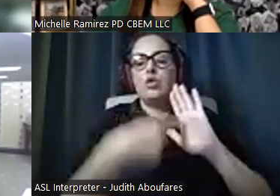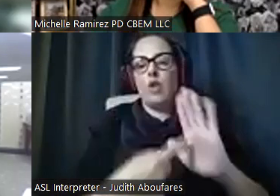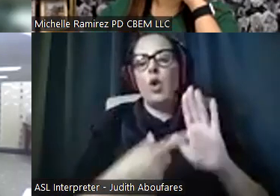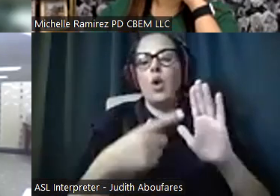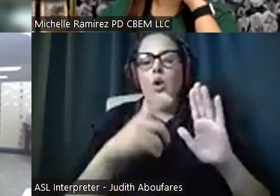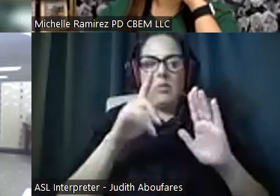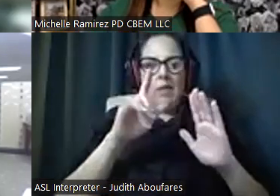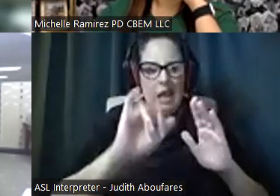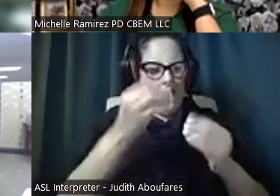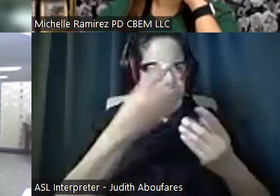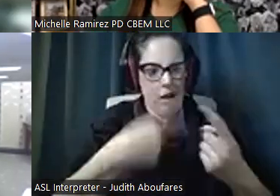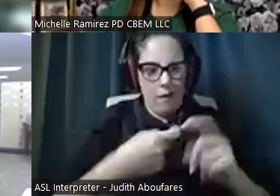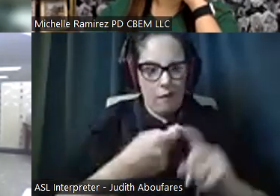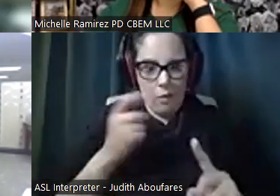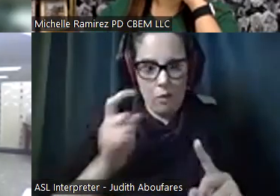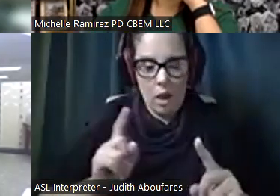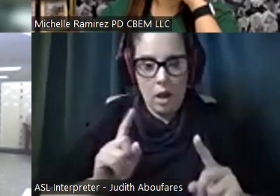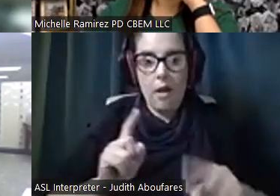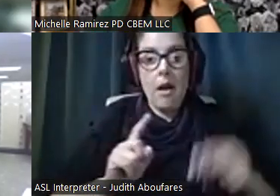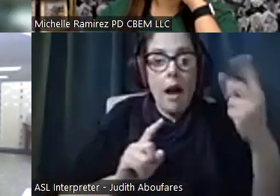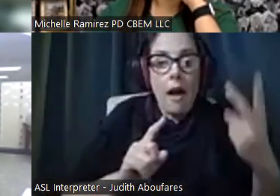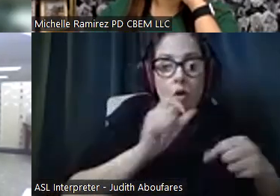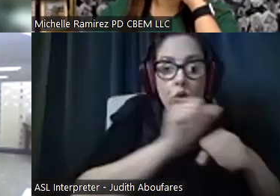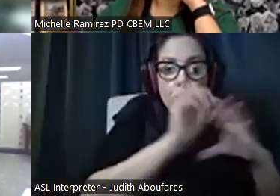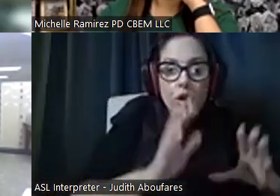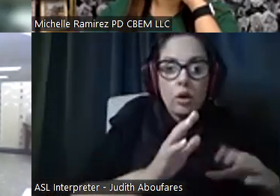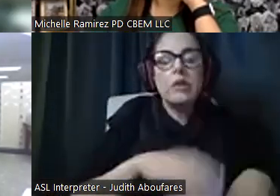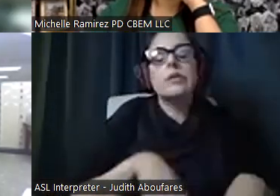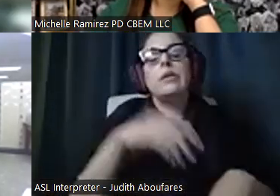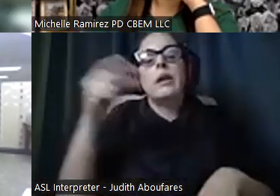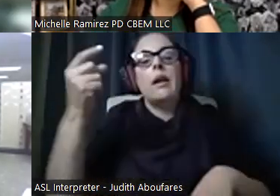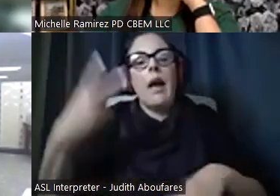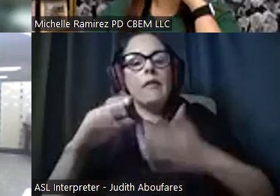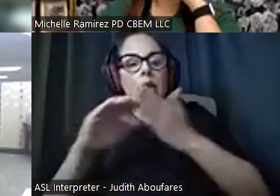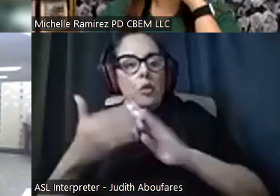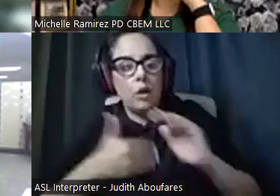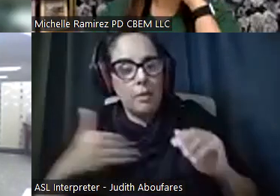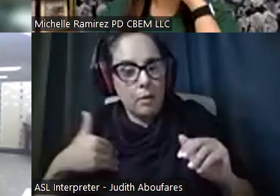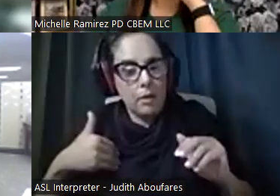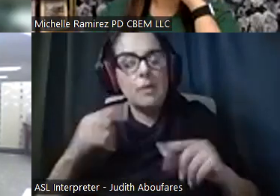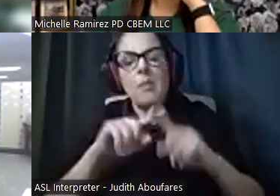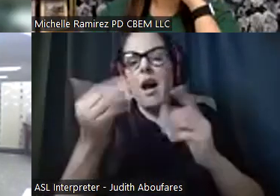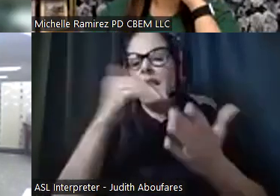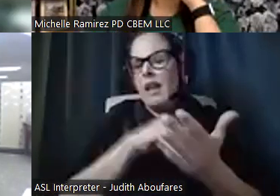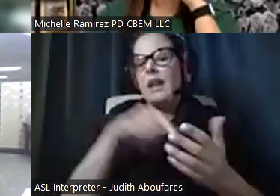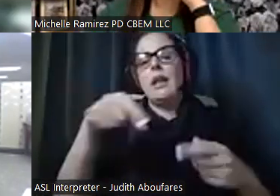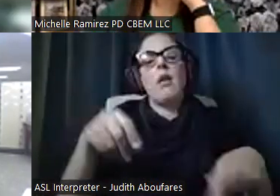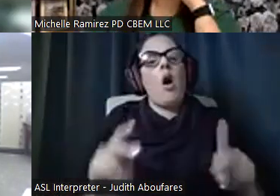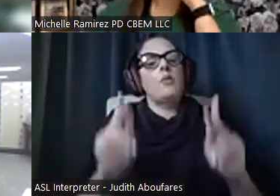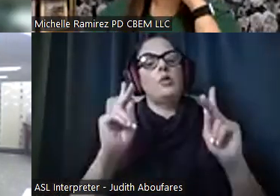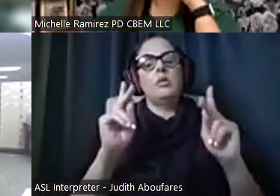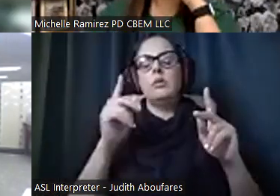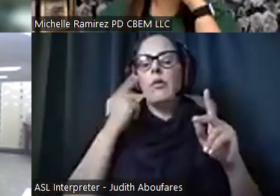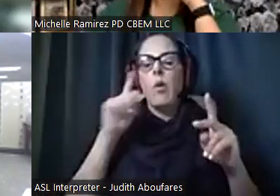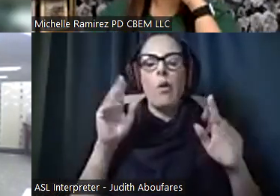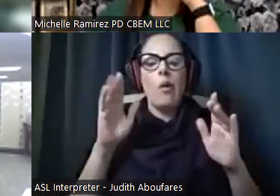si está conformado de 50-50%, entonces que sea mitad empleados y que sea mitad de miembros de la comunidad.